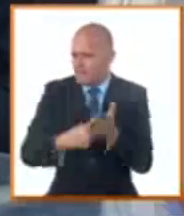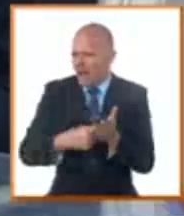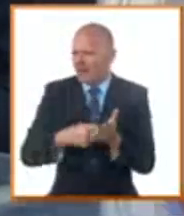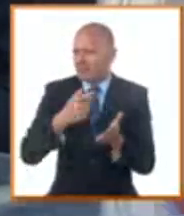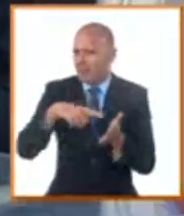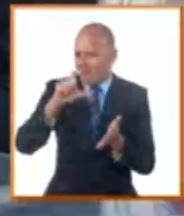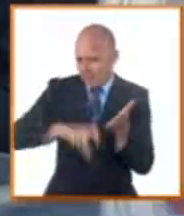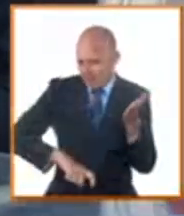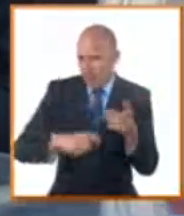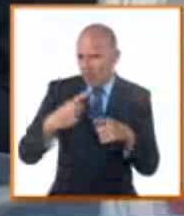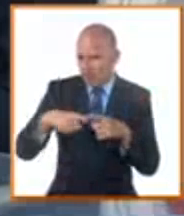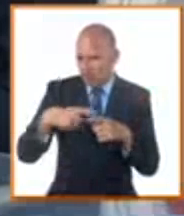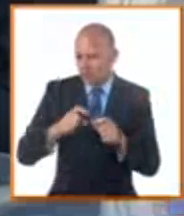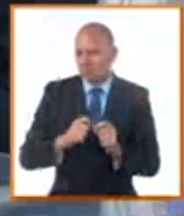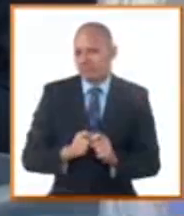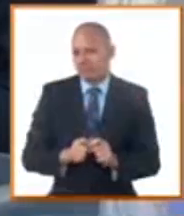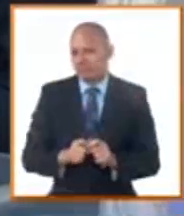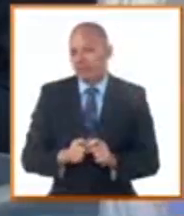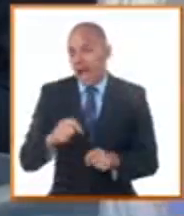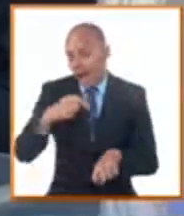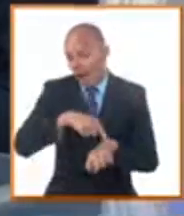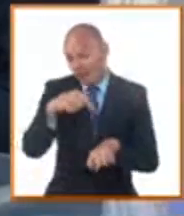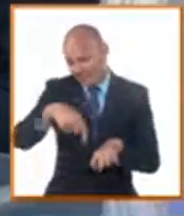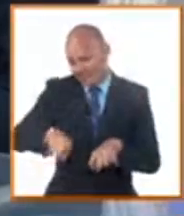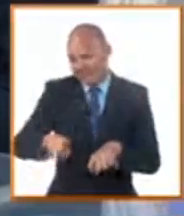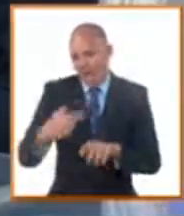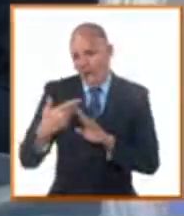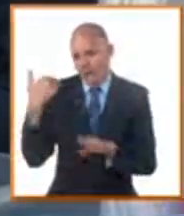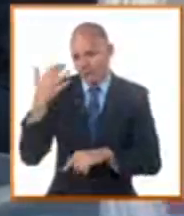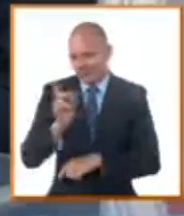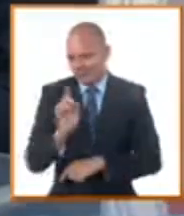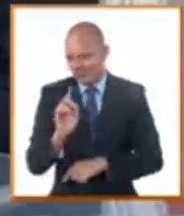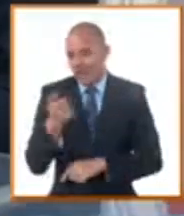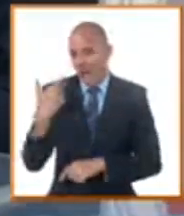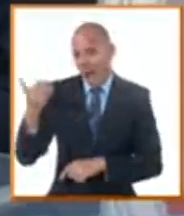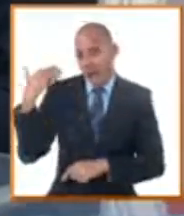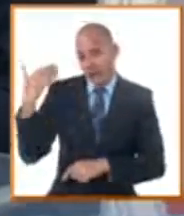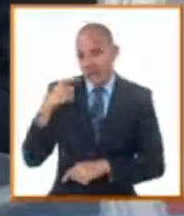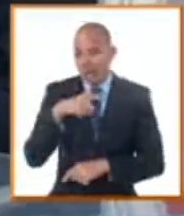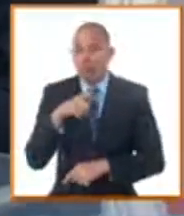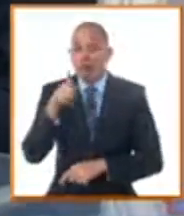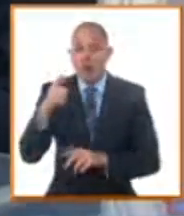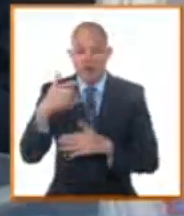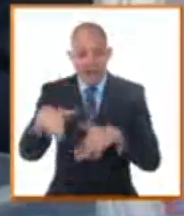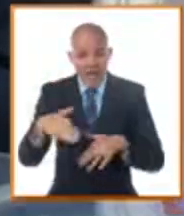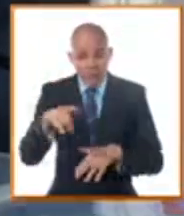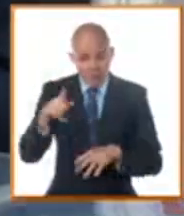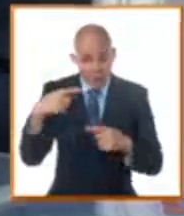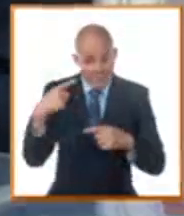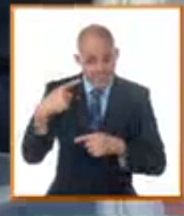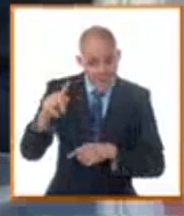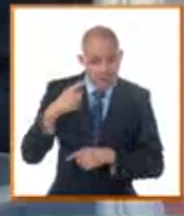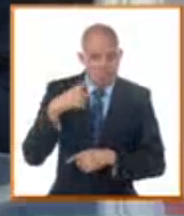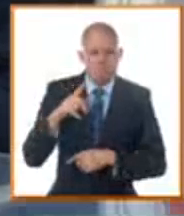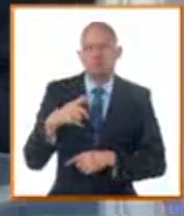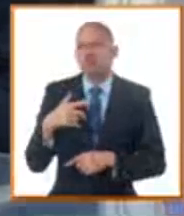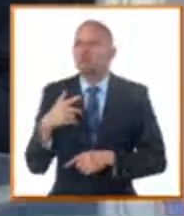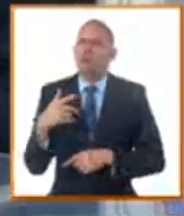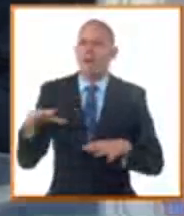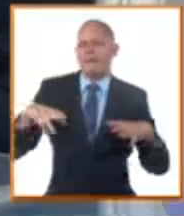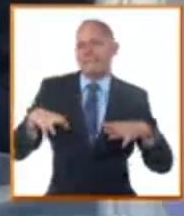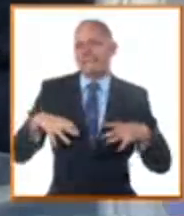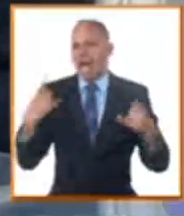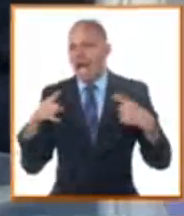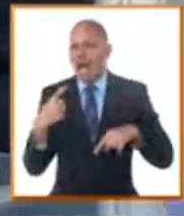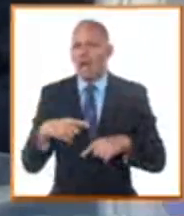usted echaba en la cartera una parte del dinero, no tomaba todo el dinero y salía a la calle y andaba con todo el